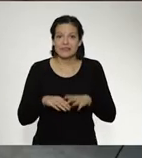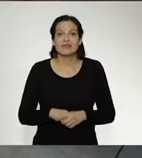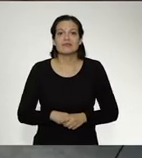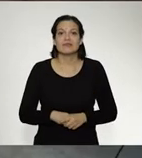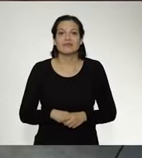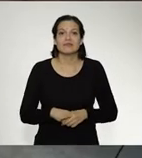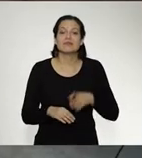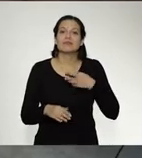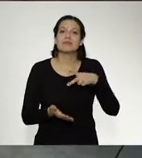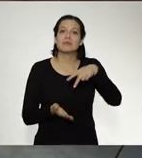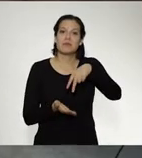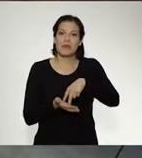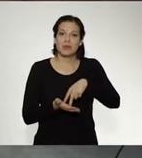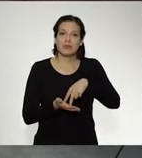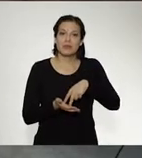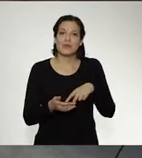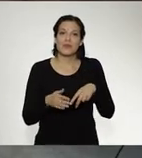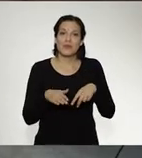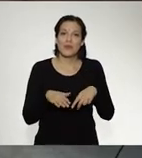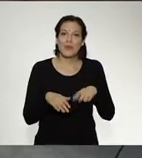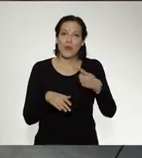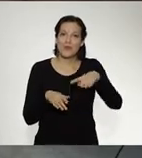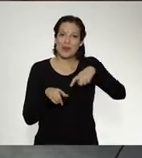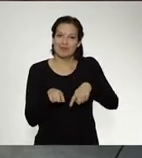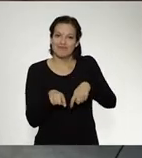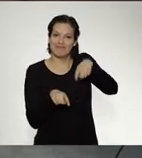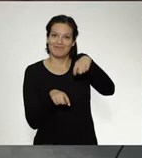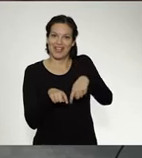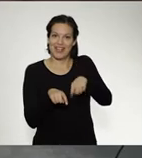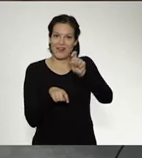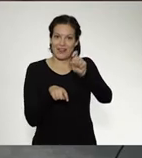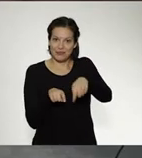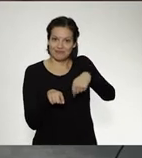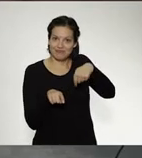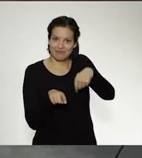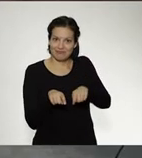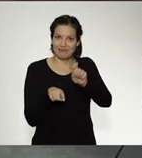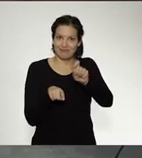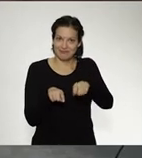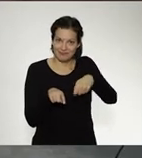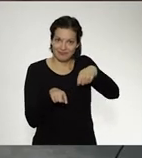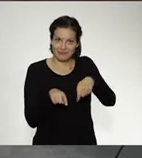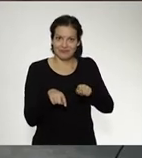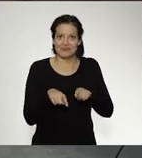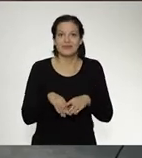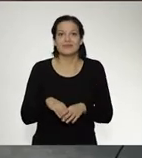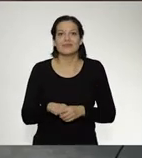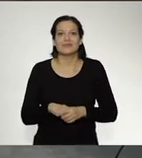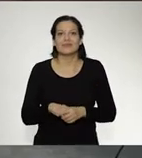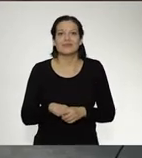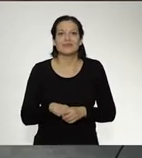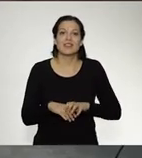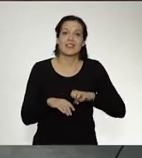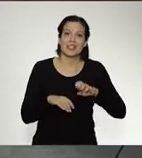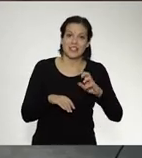Me paro, me apoyo en un pie, equilibrio, levanto rodilla, voy atrás, voy adelante.